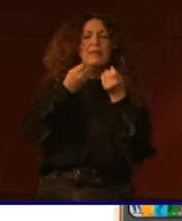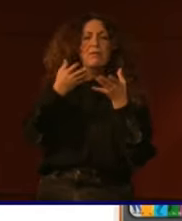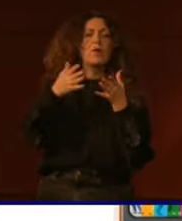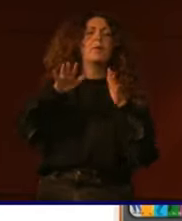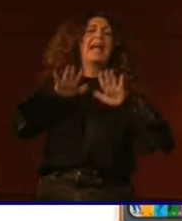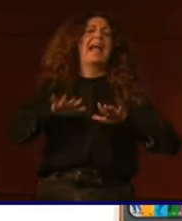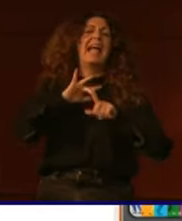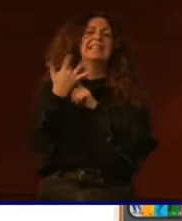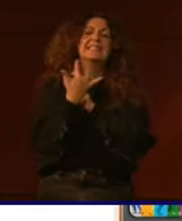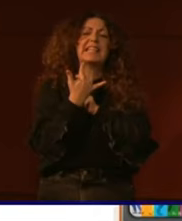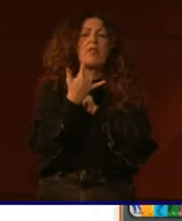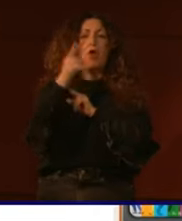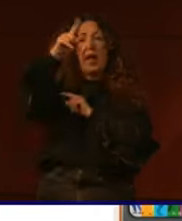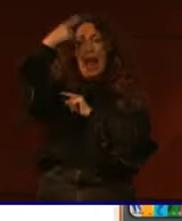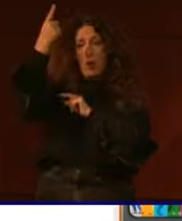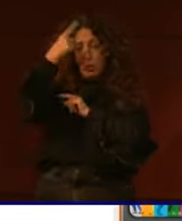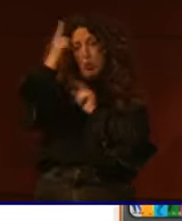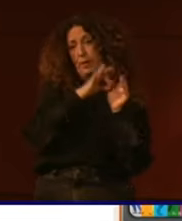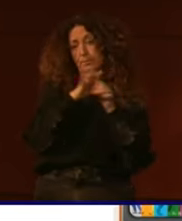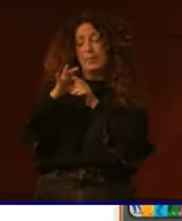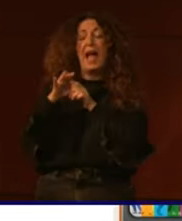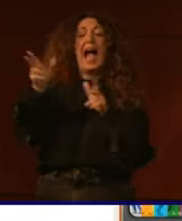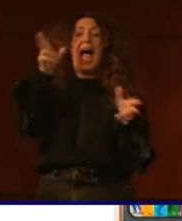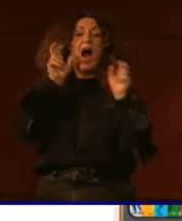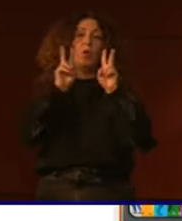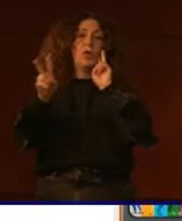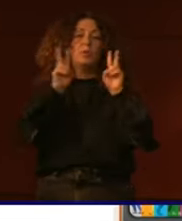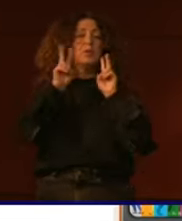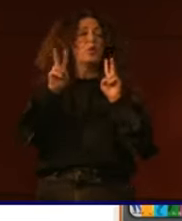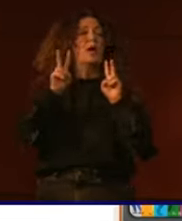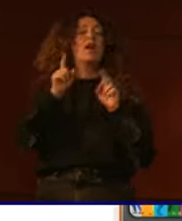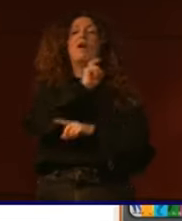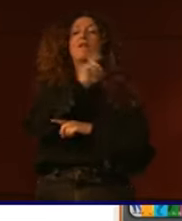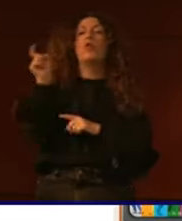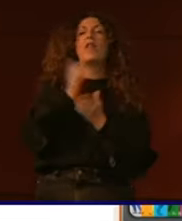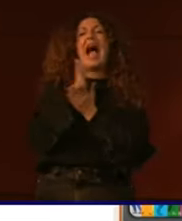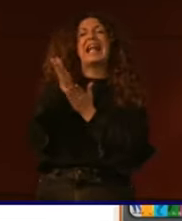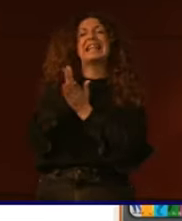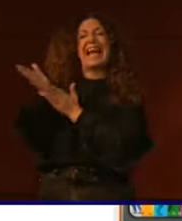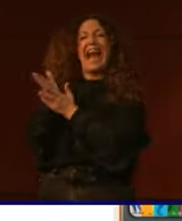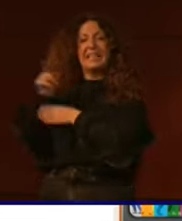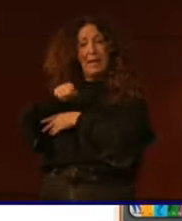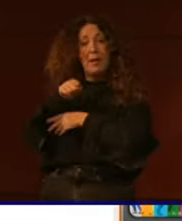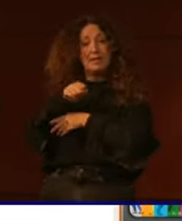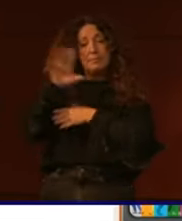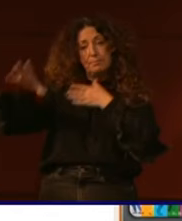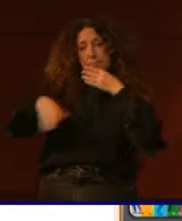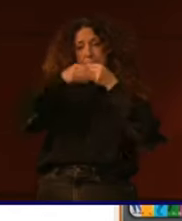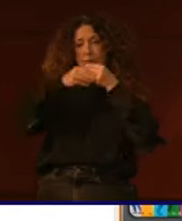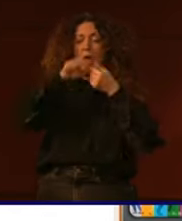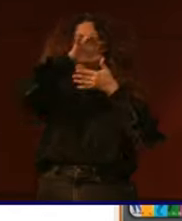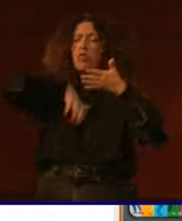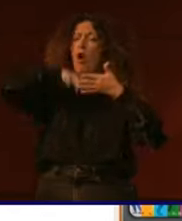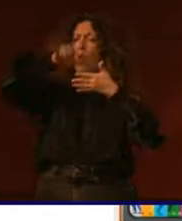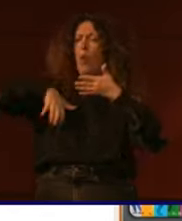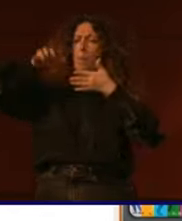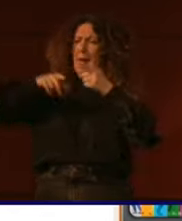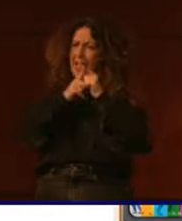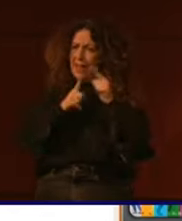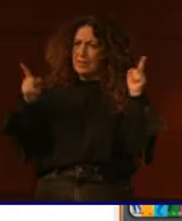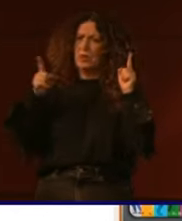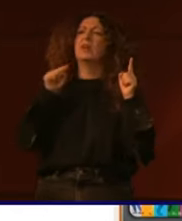España, en la parte audiovisual, que este año la Fundación Alternativa se ha dedicado al audiovisual, y tenéis un documento más extenso